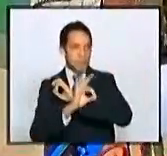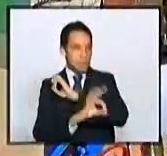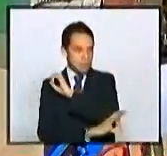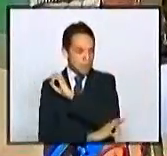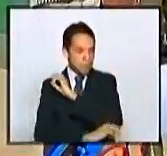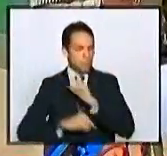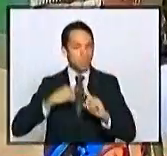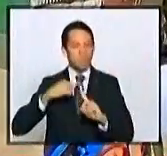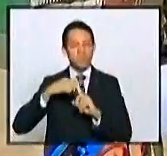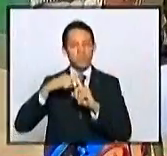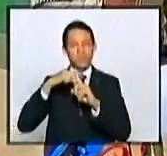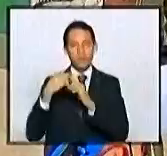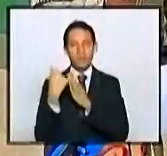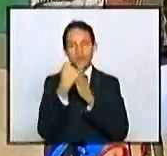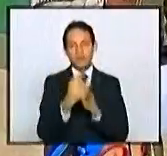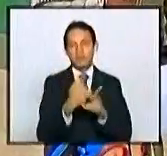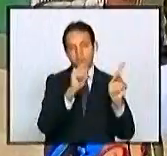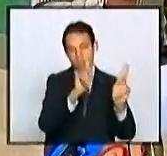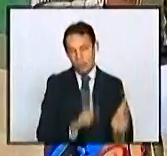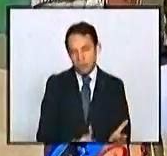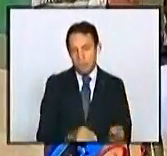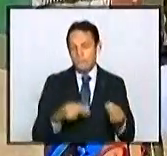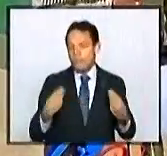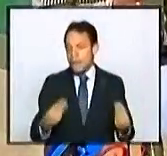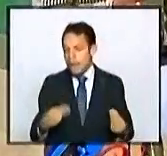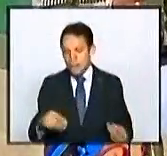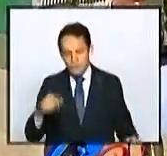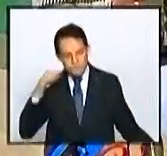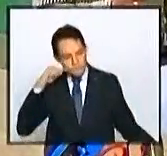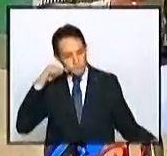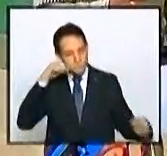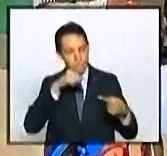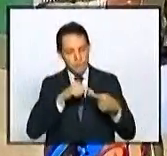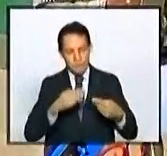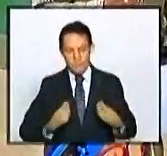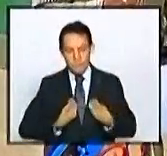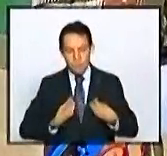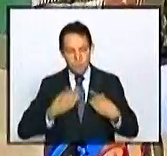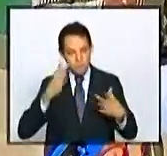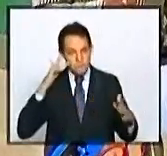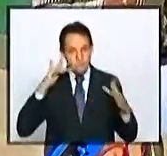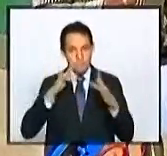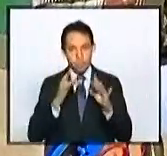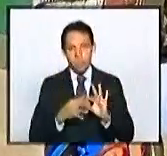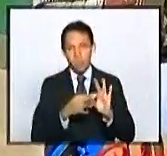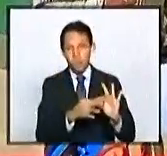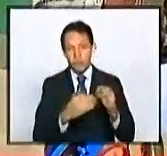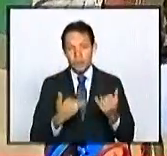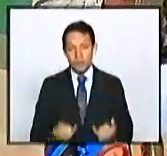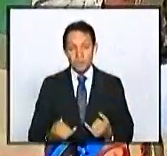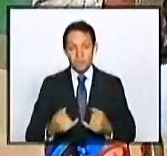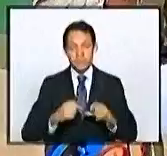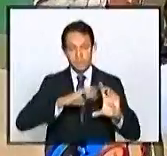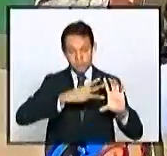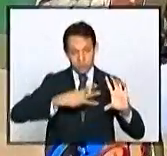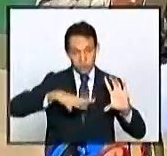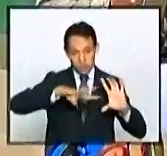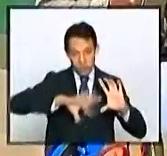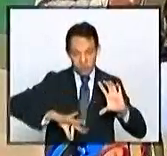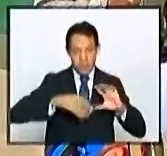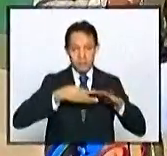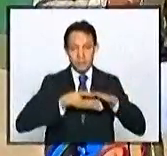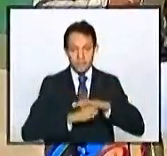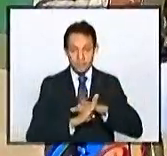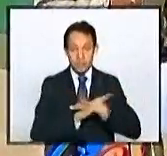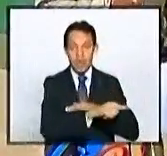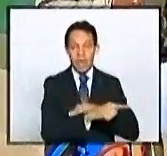puede aportar al ser humano para que tenga una mejor calidad de vida. Como usted bien lo dice, en el parque médico y en la clínica La